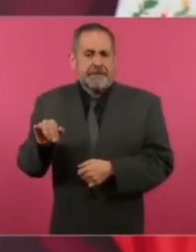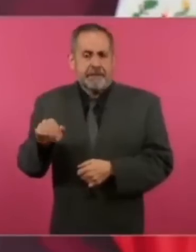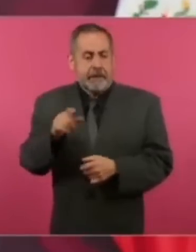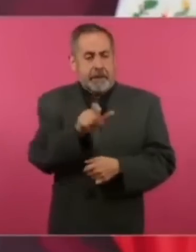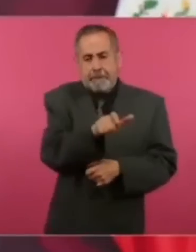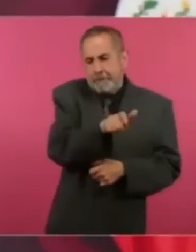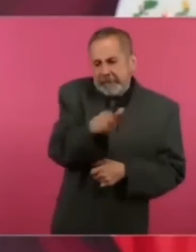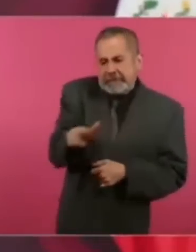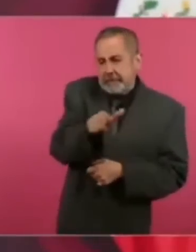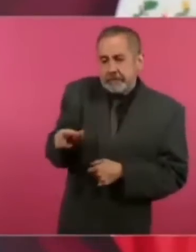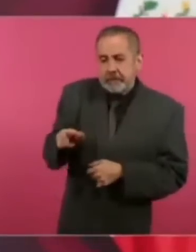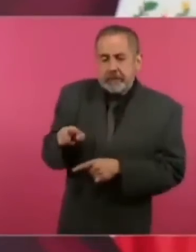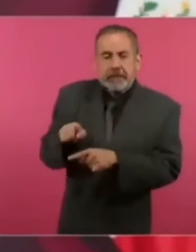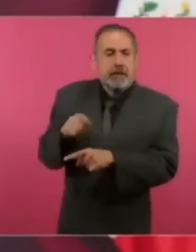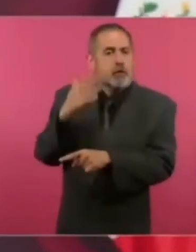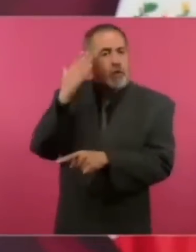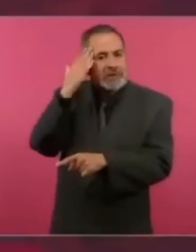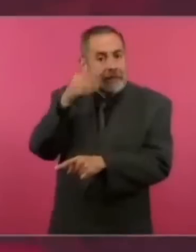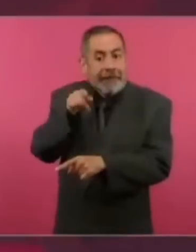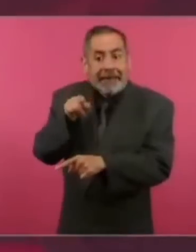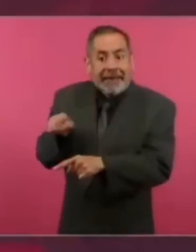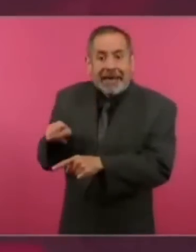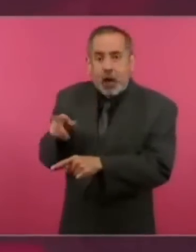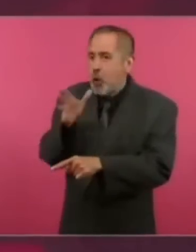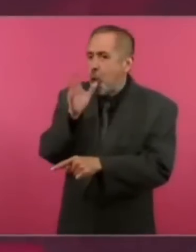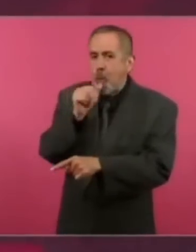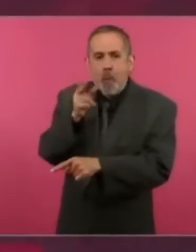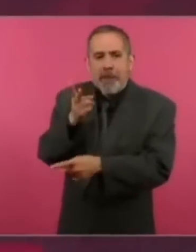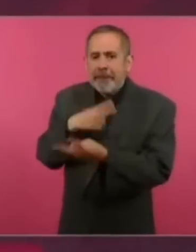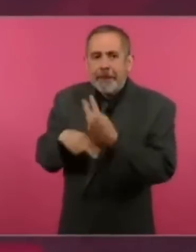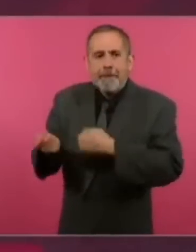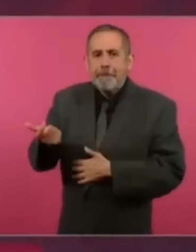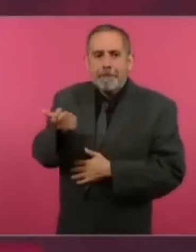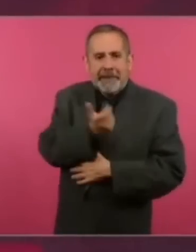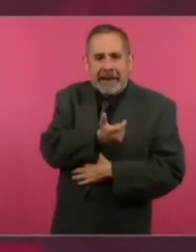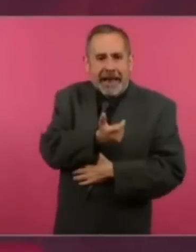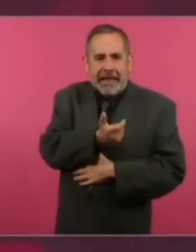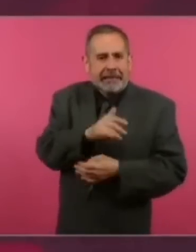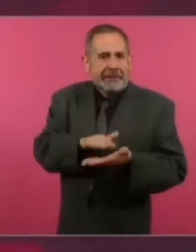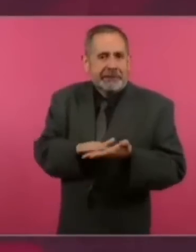a sabiendas de que no iban a poder